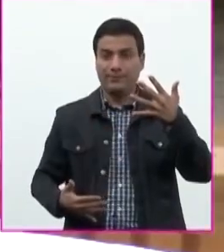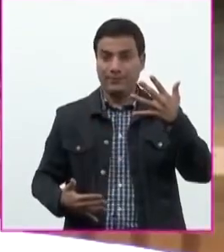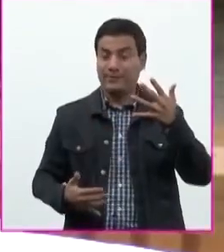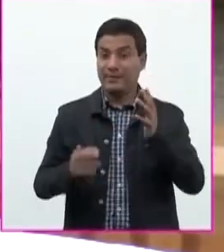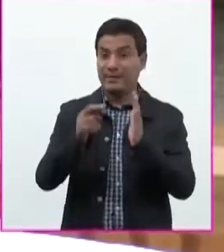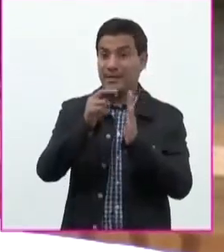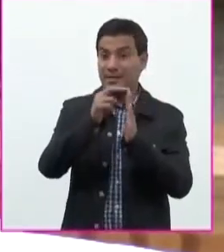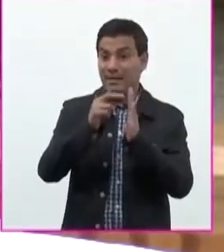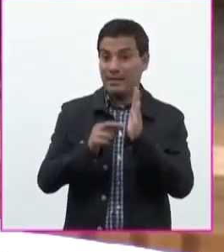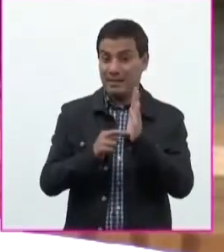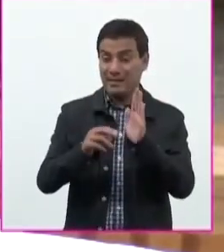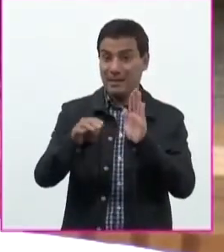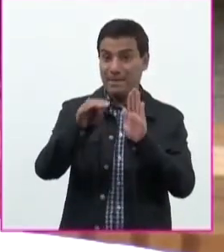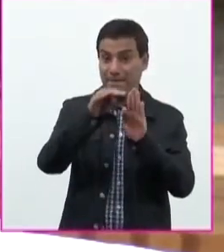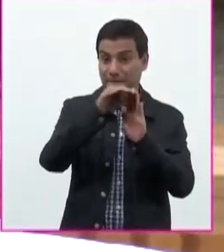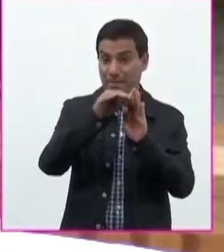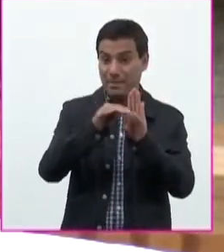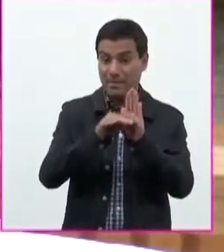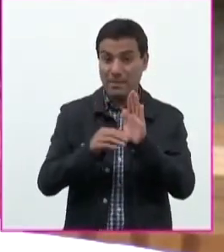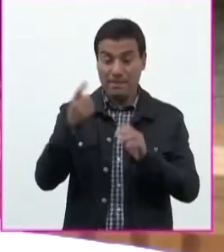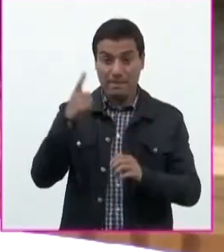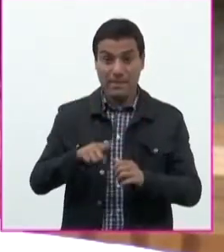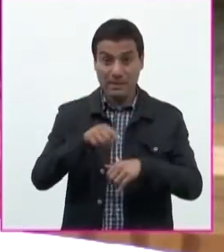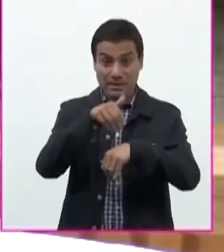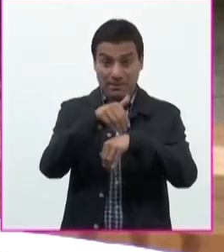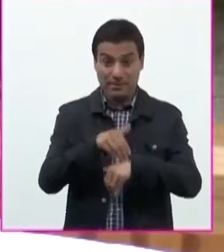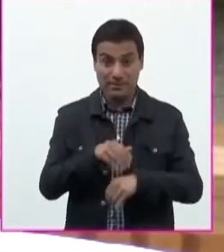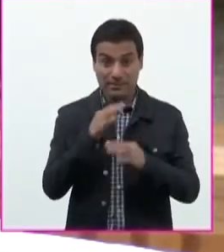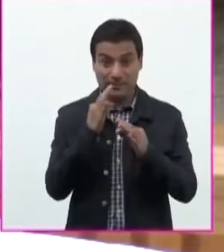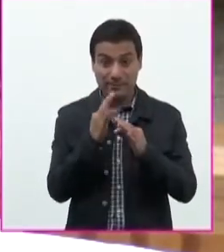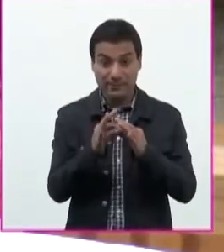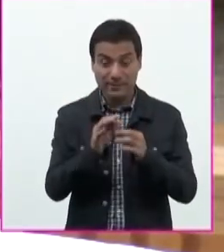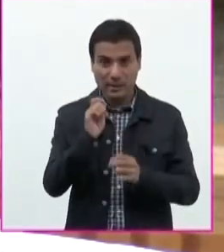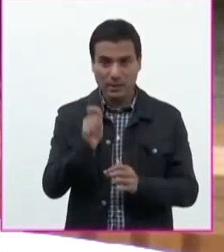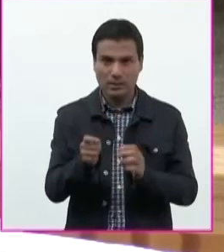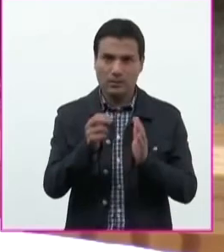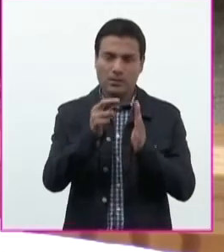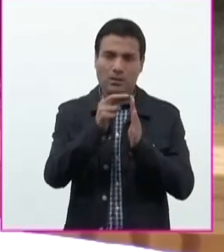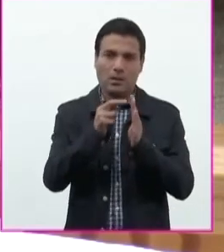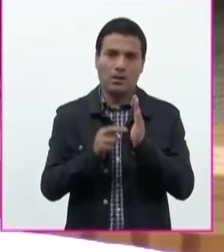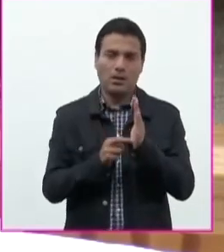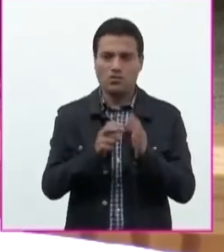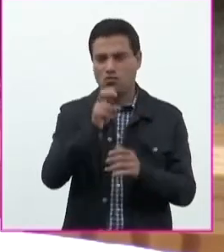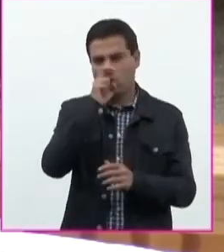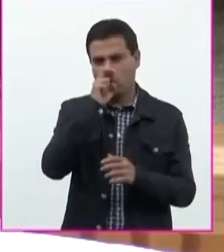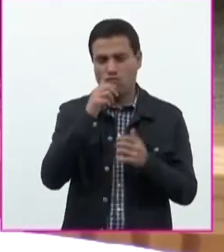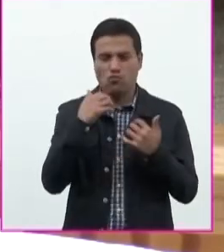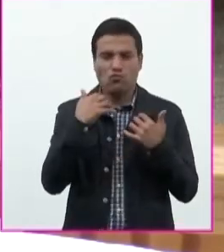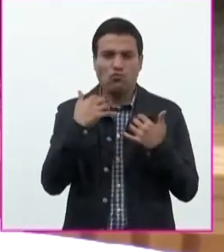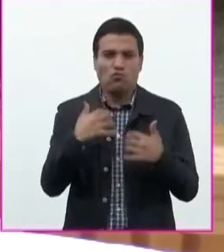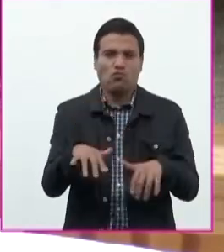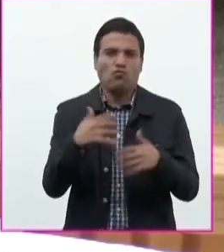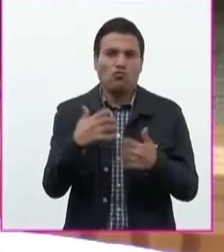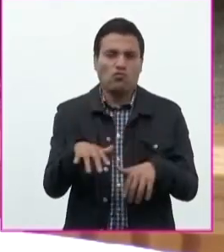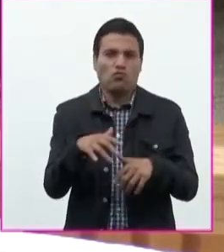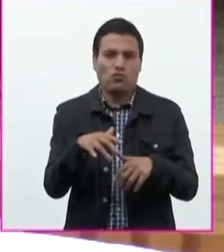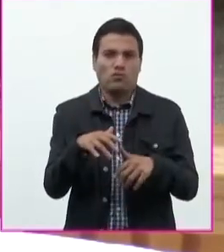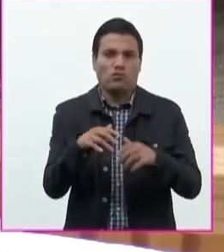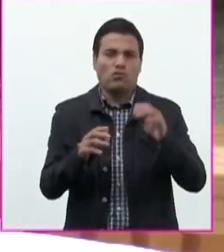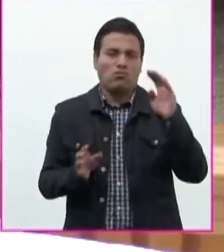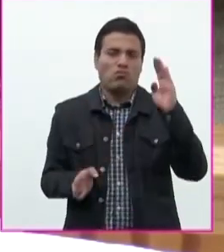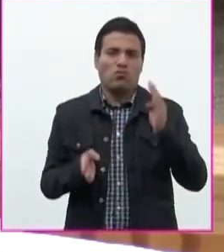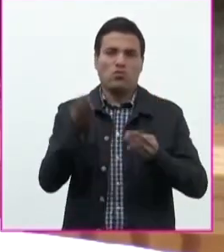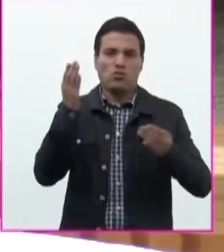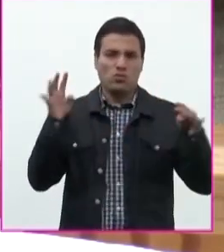desde la ley y el propio congreso de la unión son estándares elevados y que internacionalmente está reconocido de